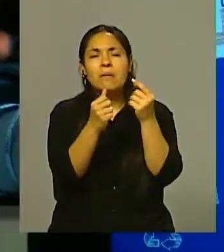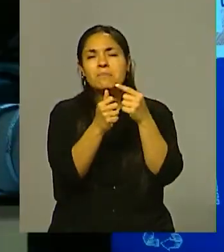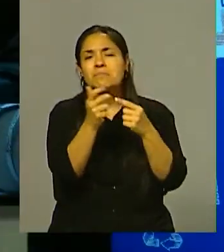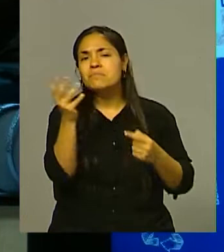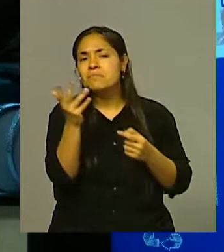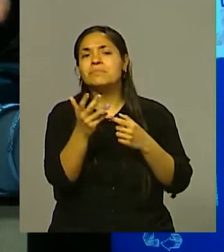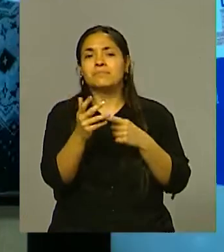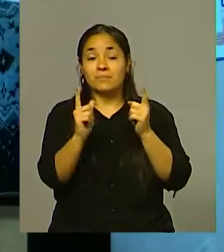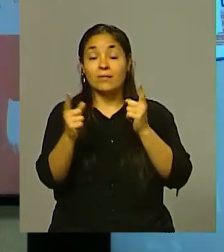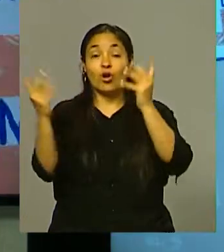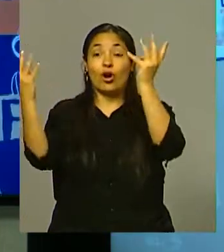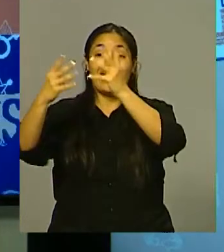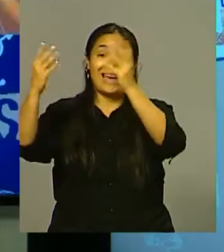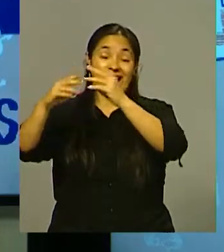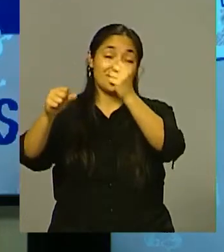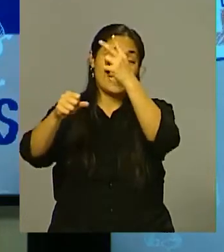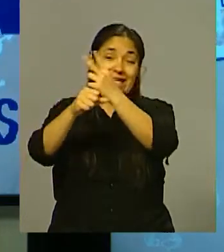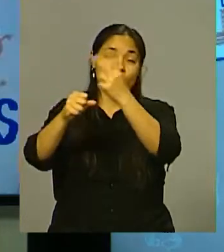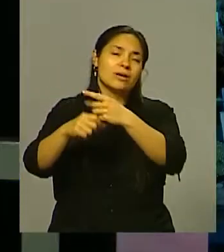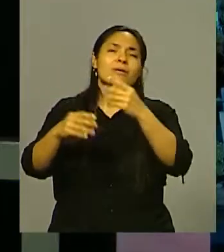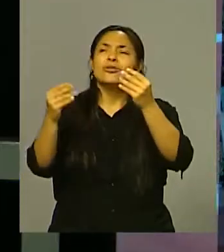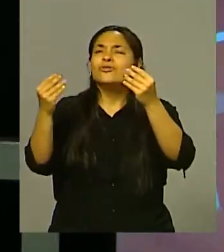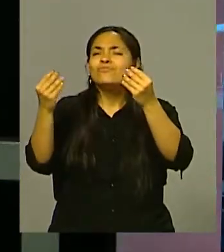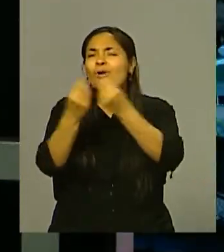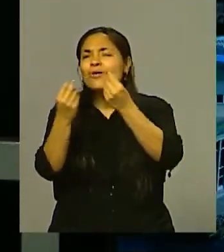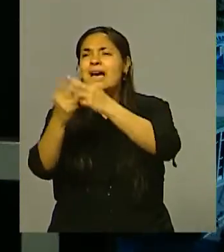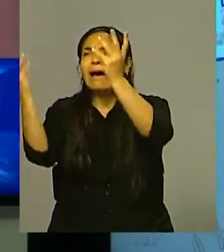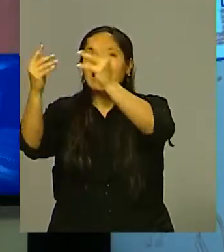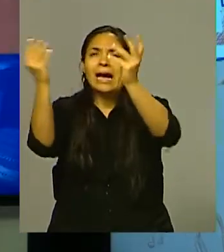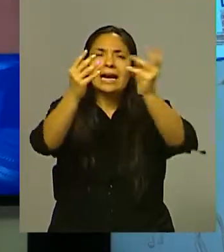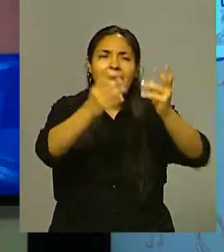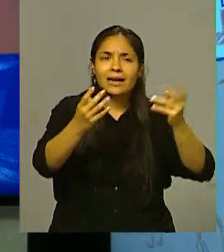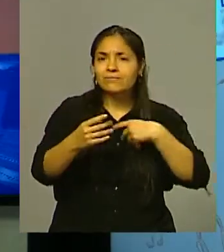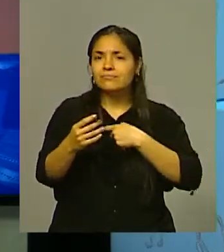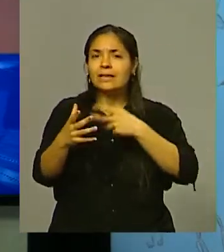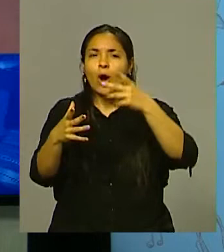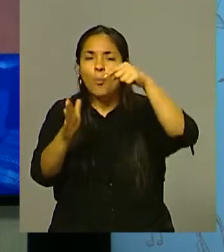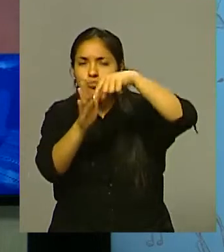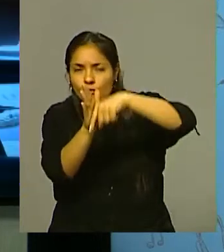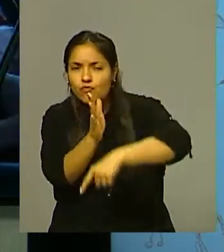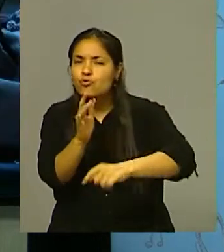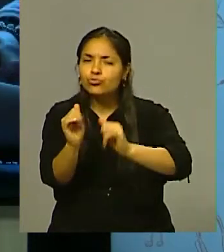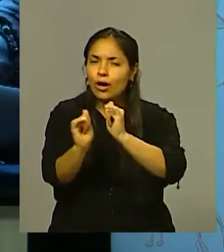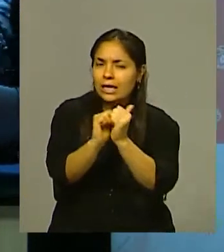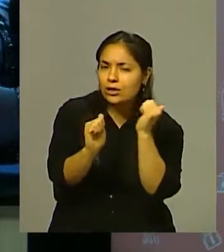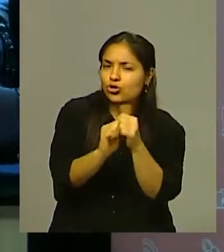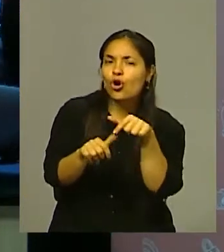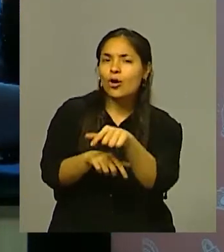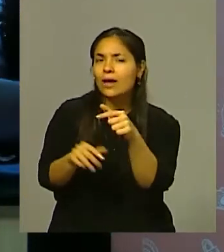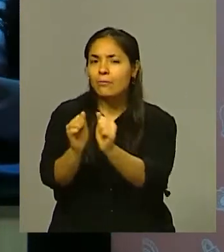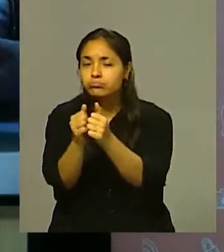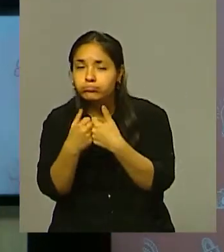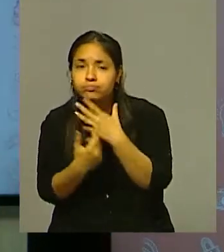dejó esta guerra y todas las guerras, esas historias que terminan siendo anónimas, que significan que carecen del reconocimiento como